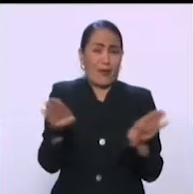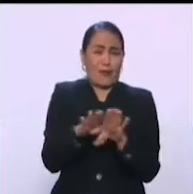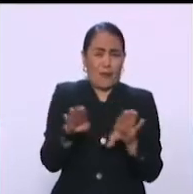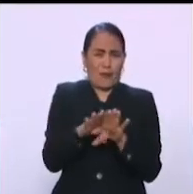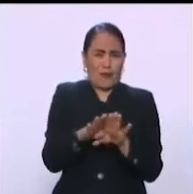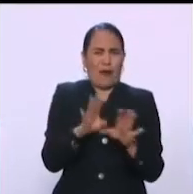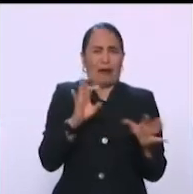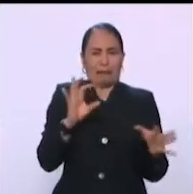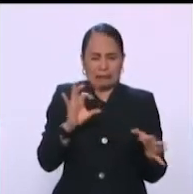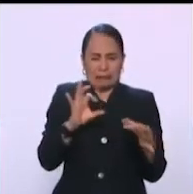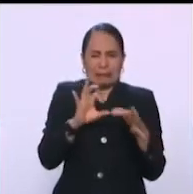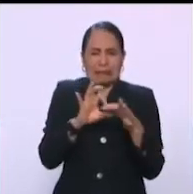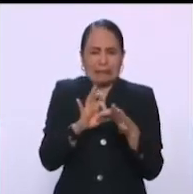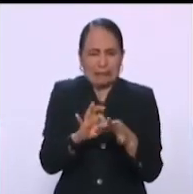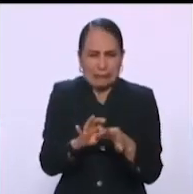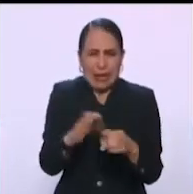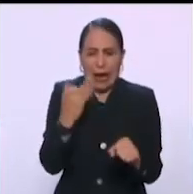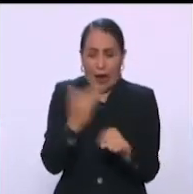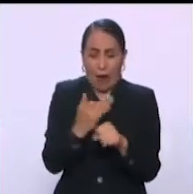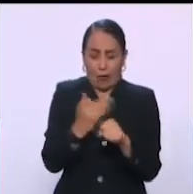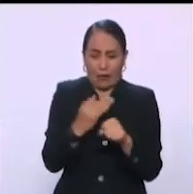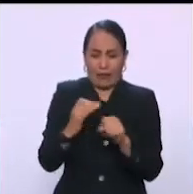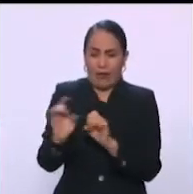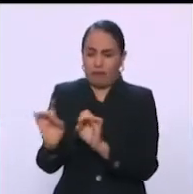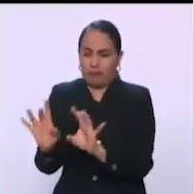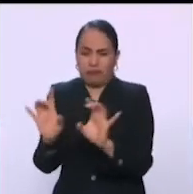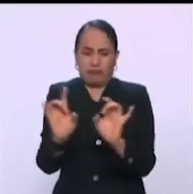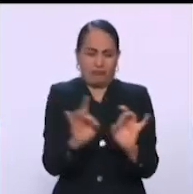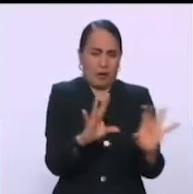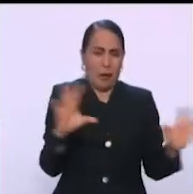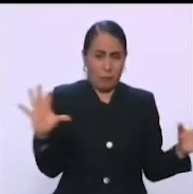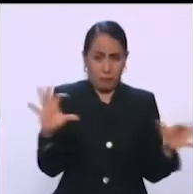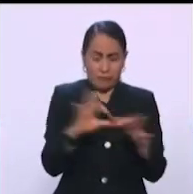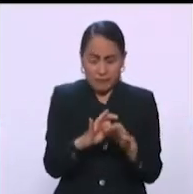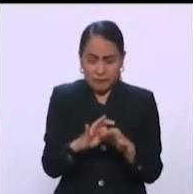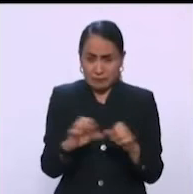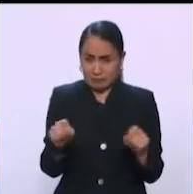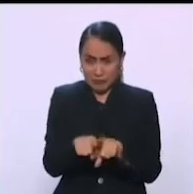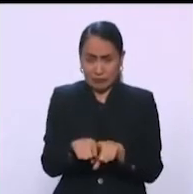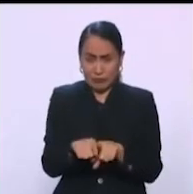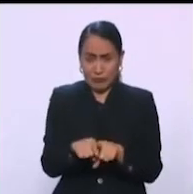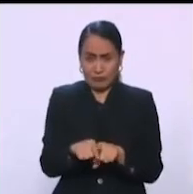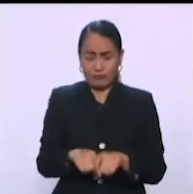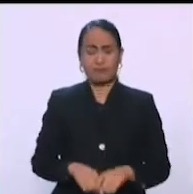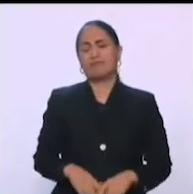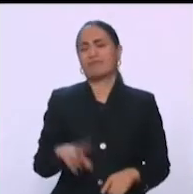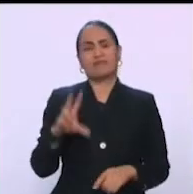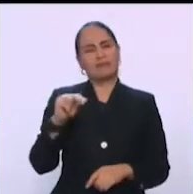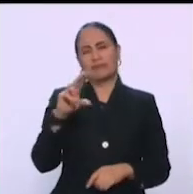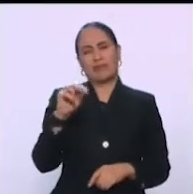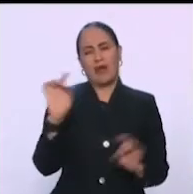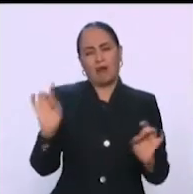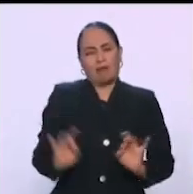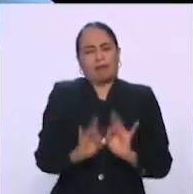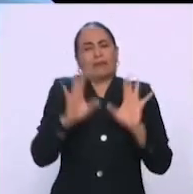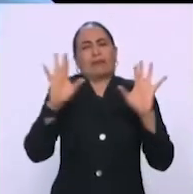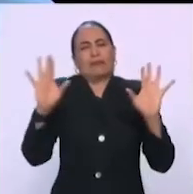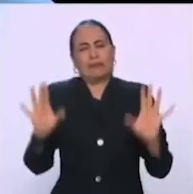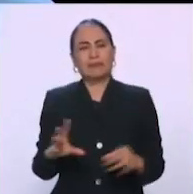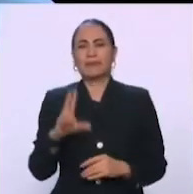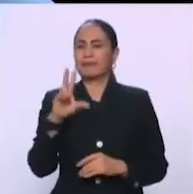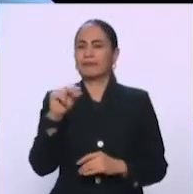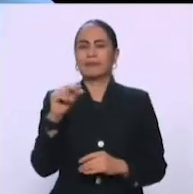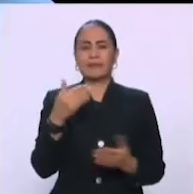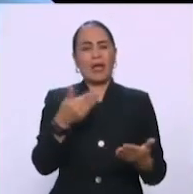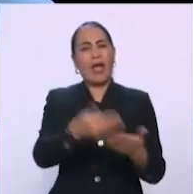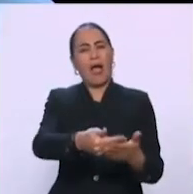parece casual que todo esto esté sucediendo al mismo tiempo? No, no es de ninguna forma ninguna casualidad. Me parece